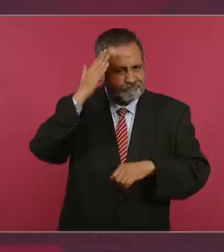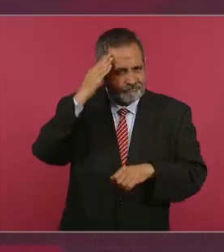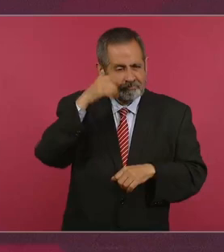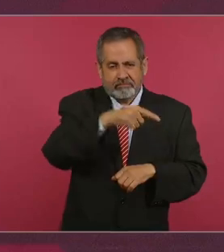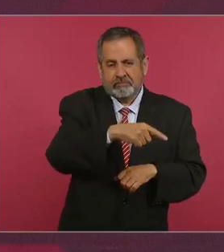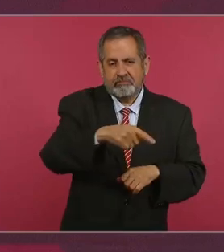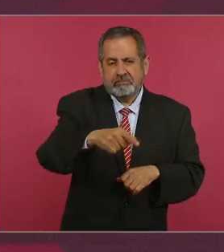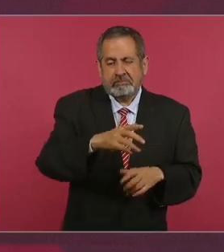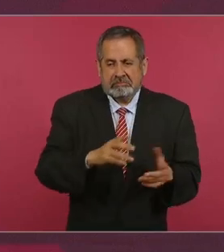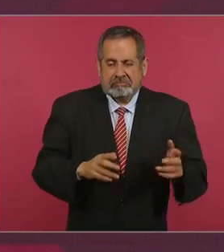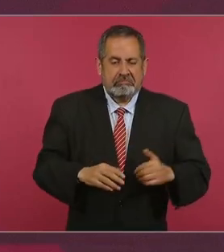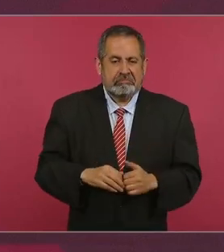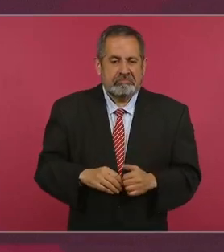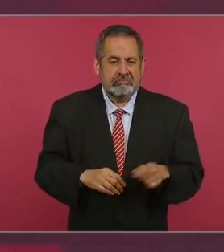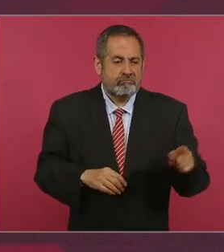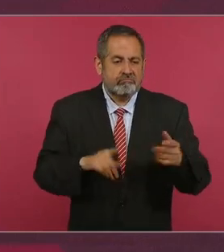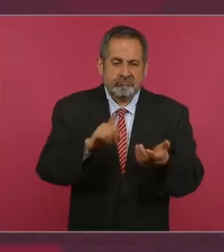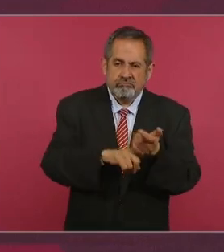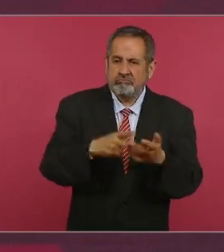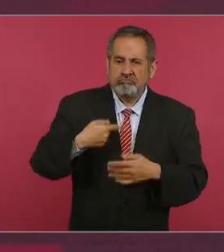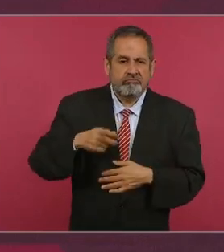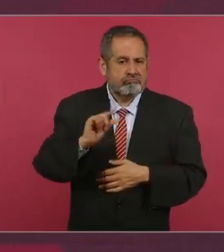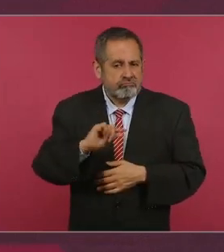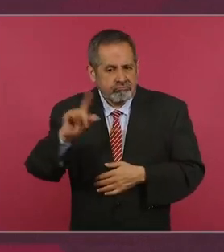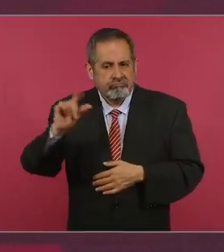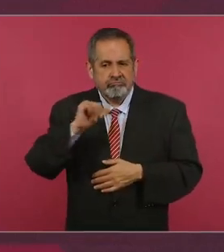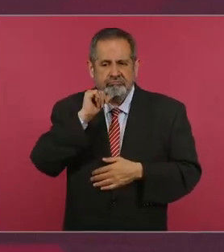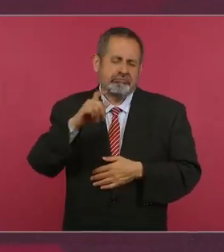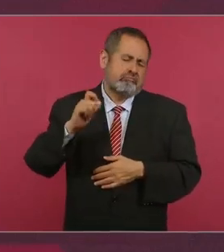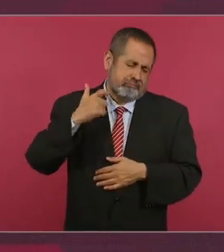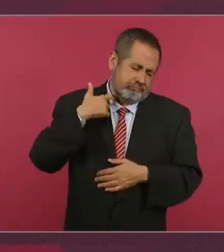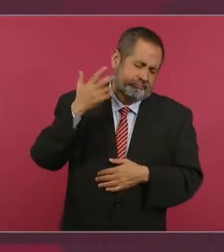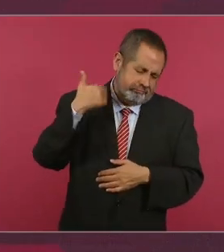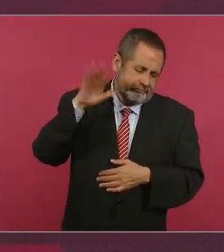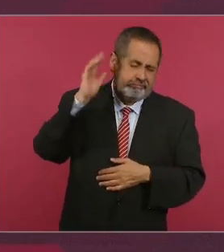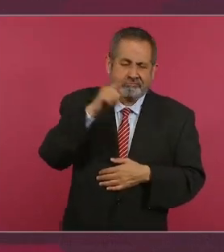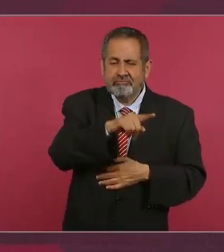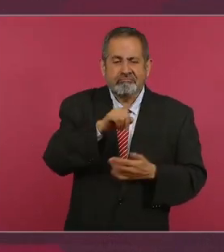ni son profesionales, los que fueron jefes,